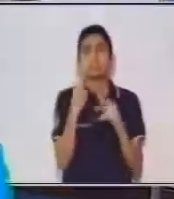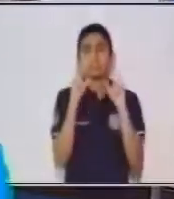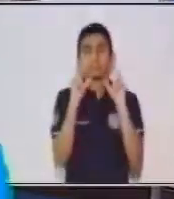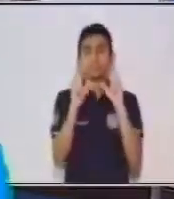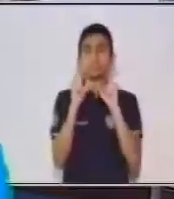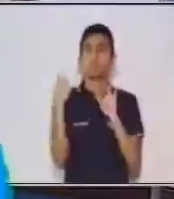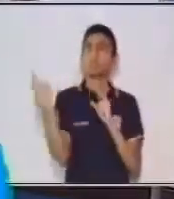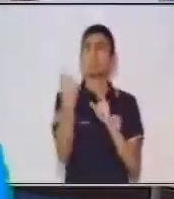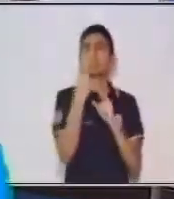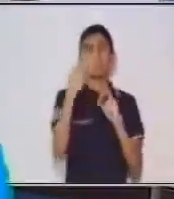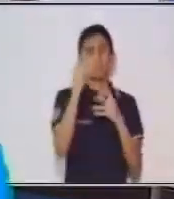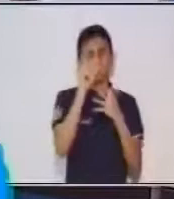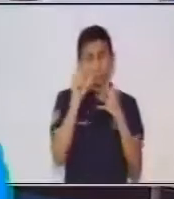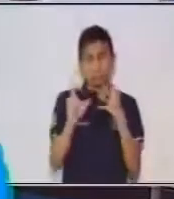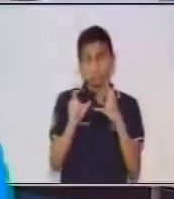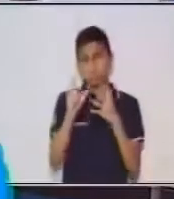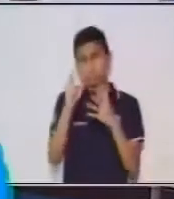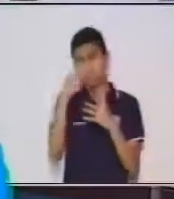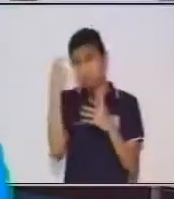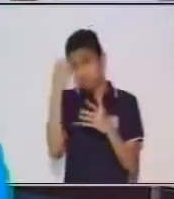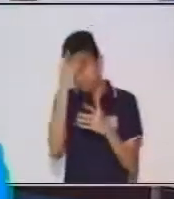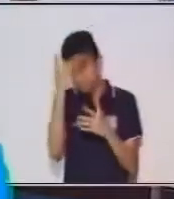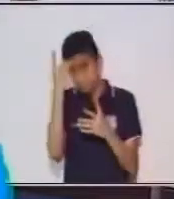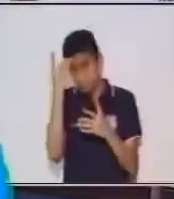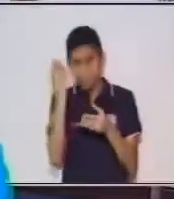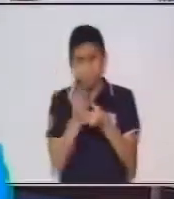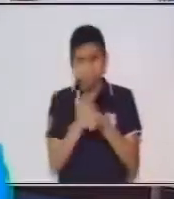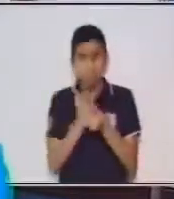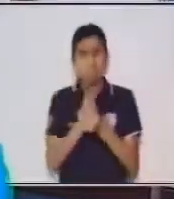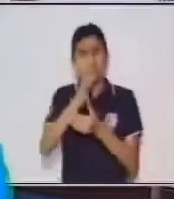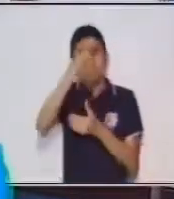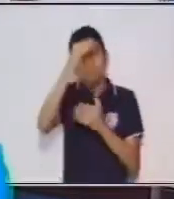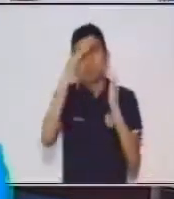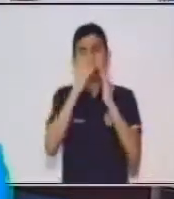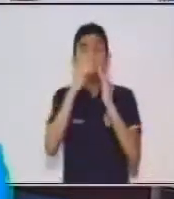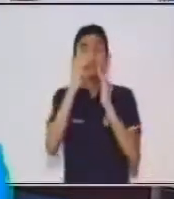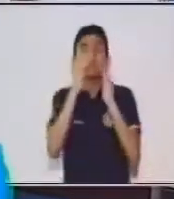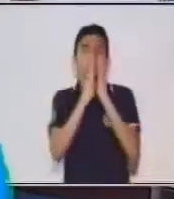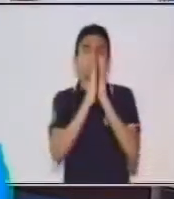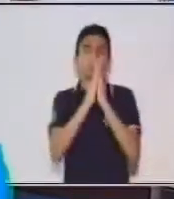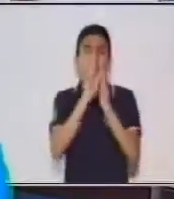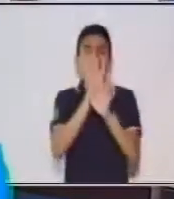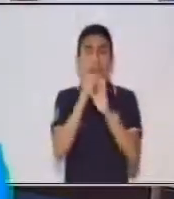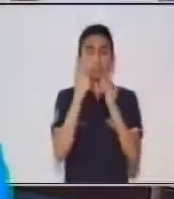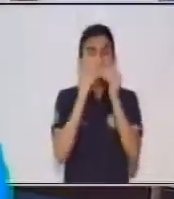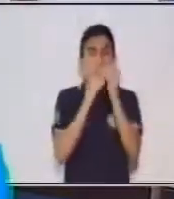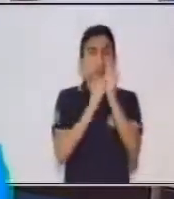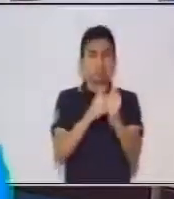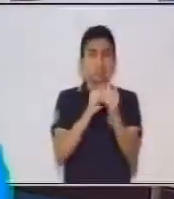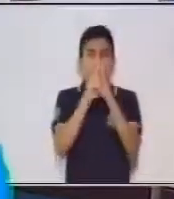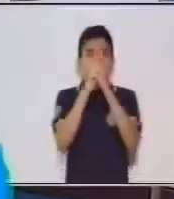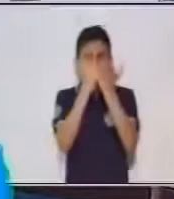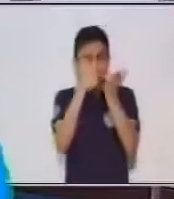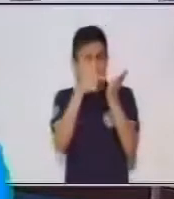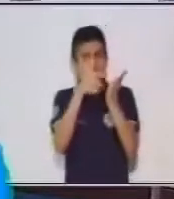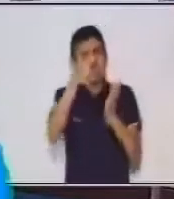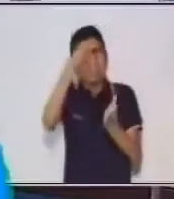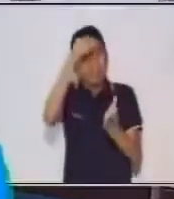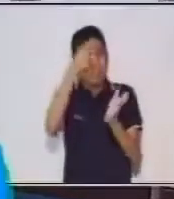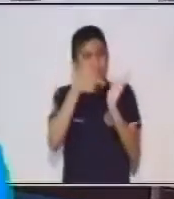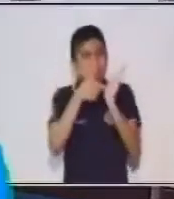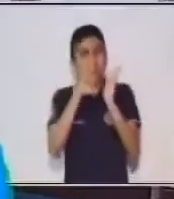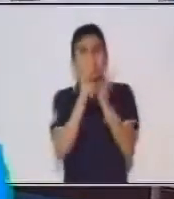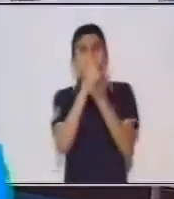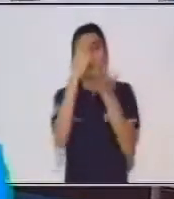guardando todos tus ejercicios en tu portafolio y en la guía de autoaprendizaje,